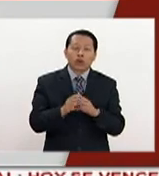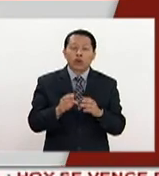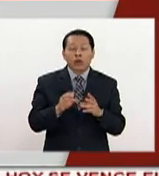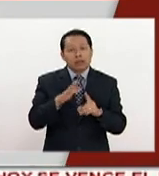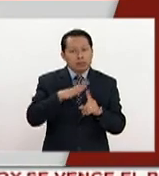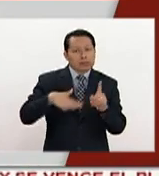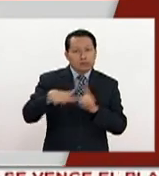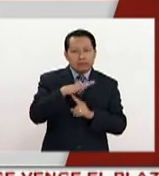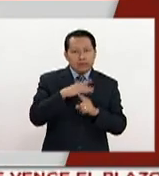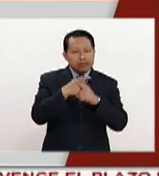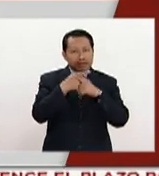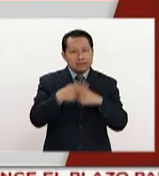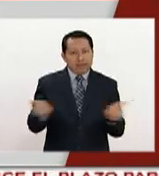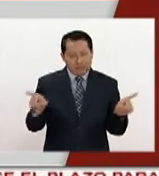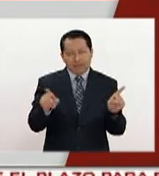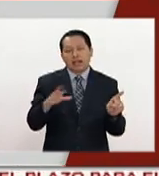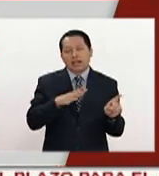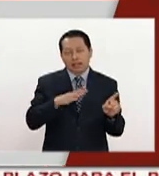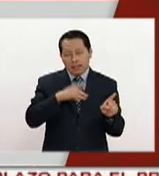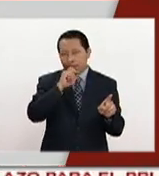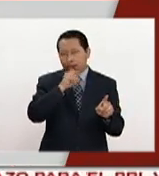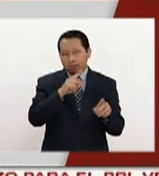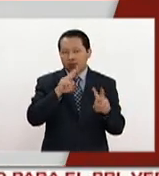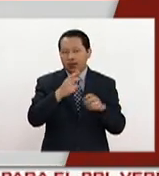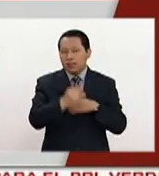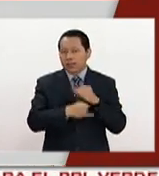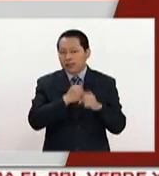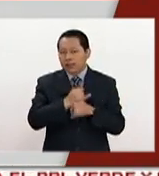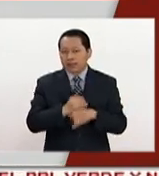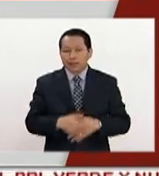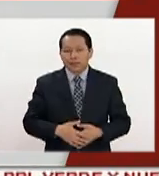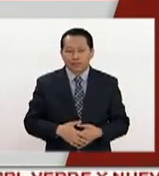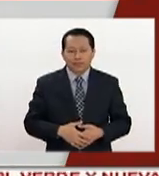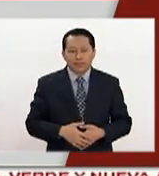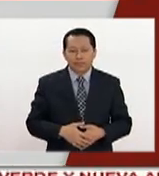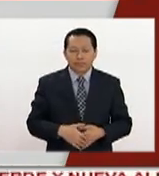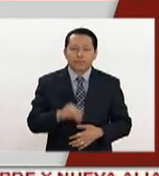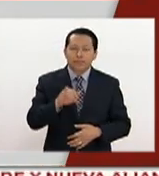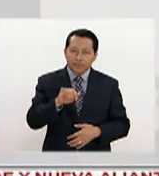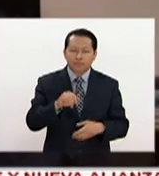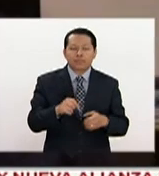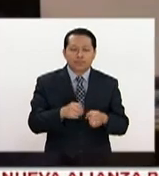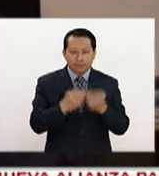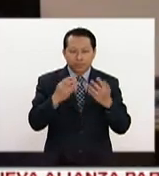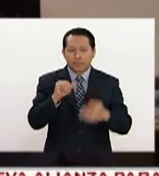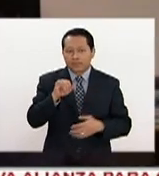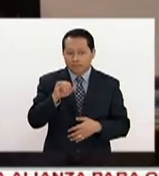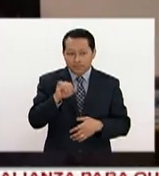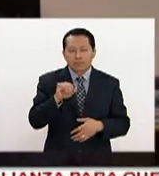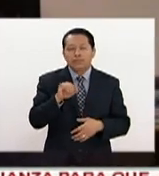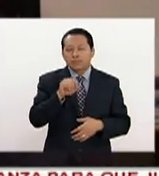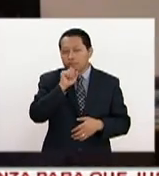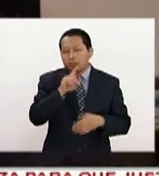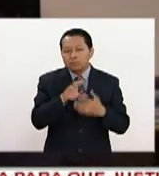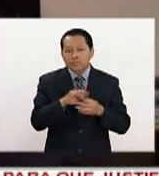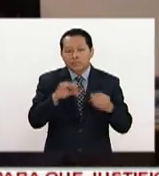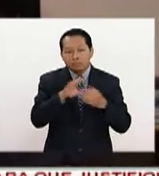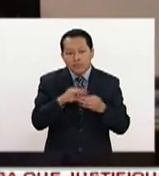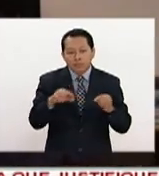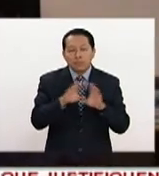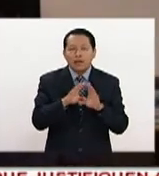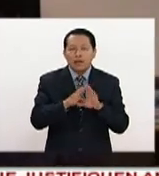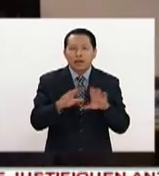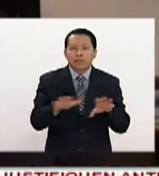que también juega en el área internacional. Sí, desde luego, como bien apuntas, el cambio